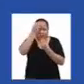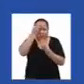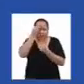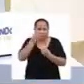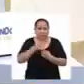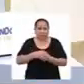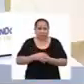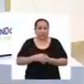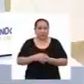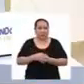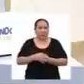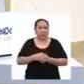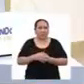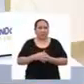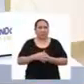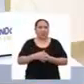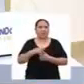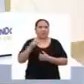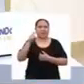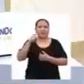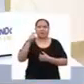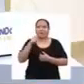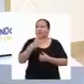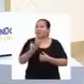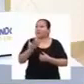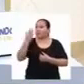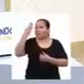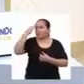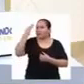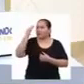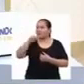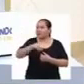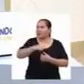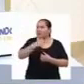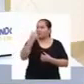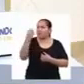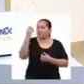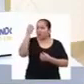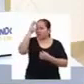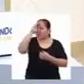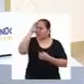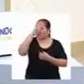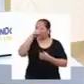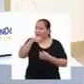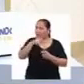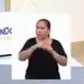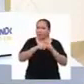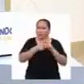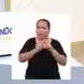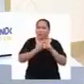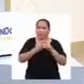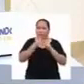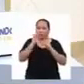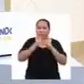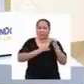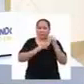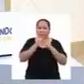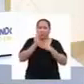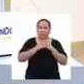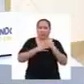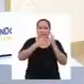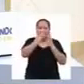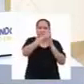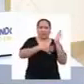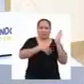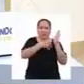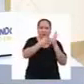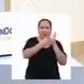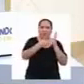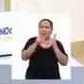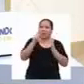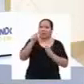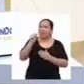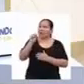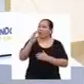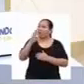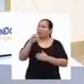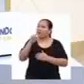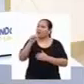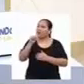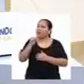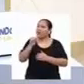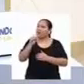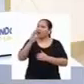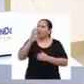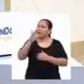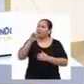información. ¿Necesitamos saber algún concepto adicional para iniciar la construcción de la tabla de frecuencias y,